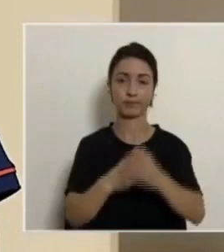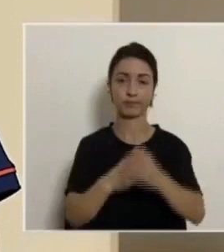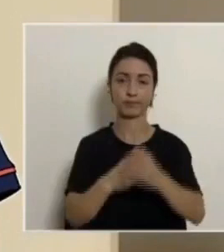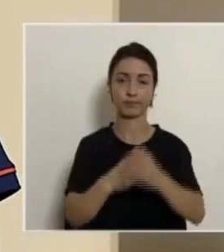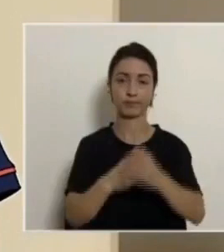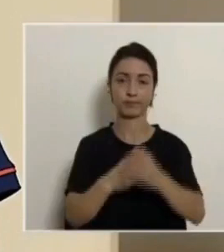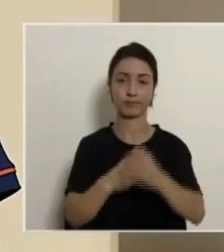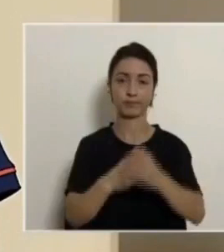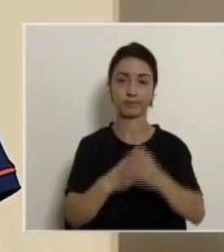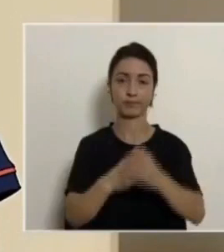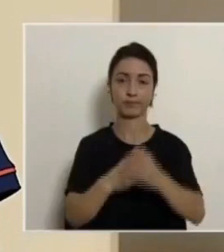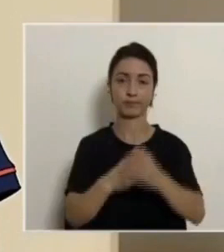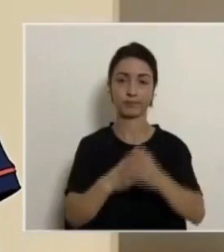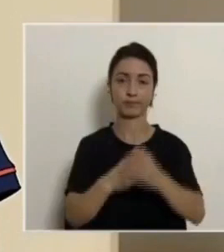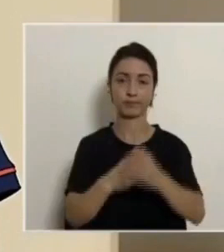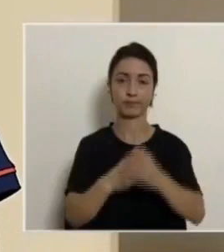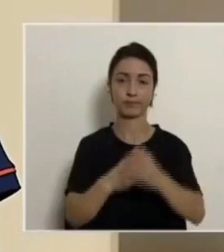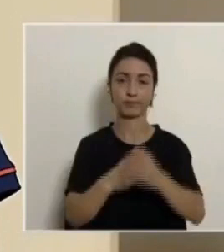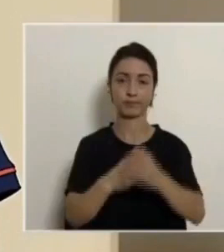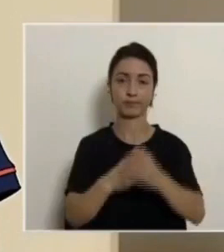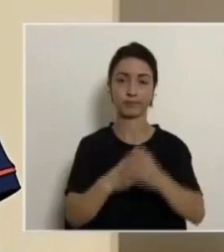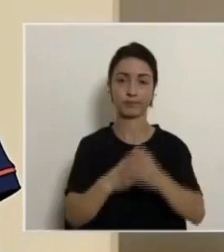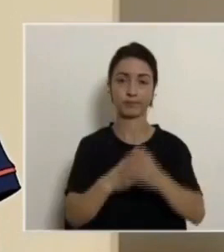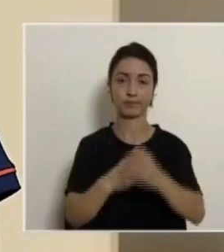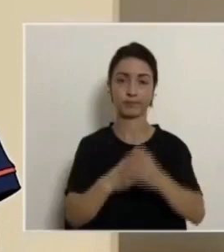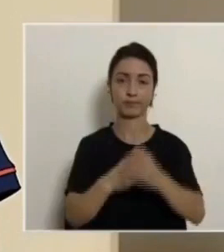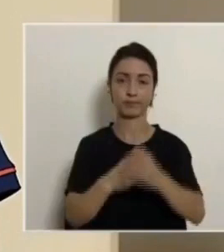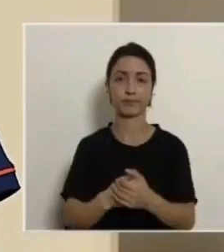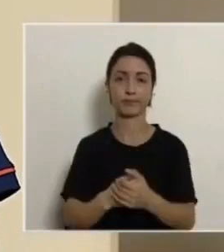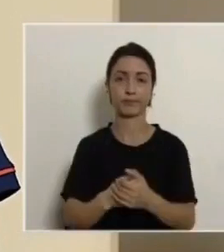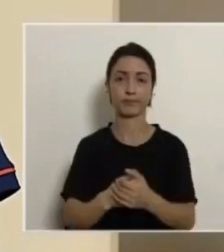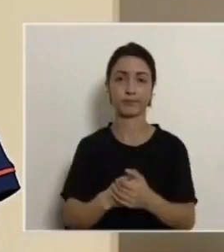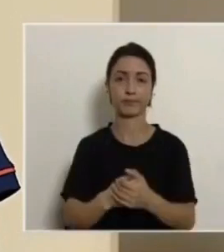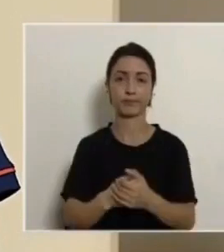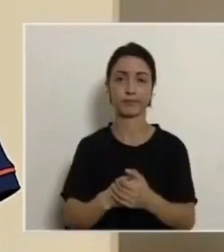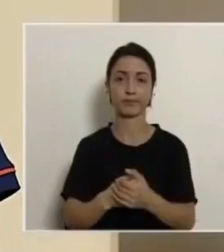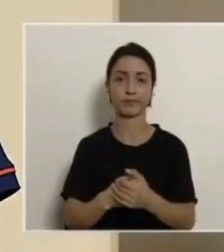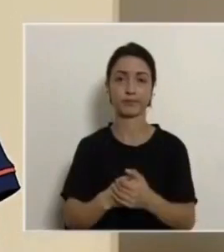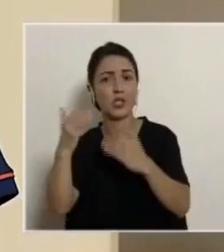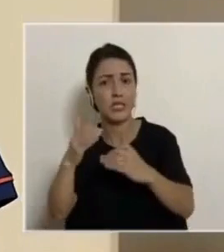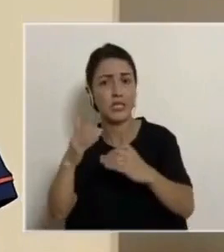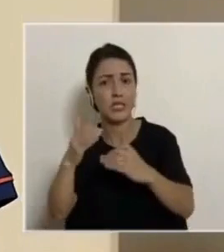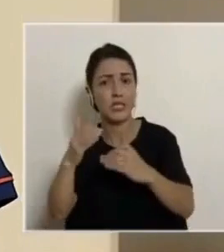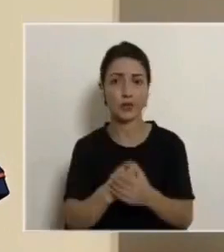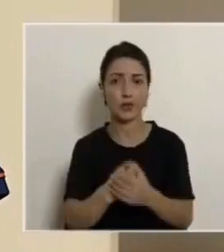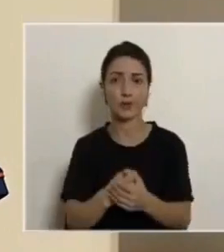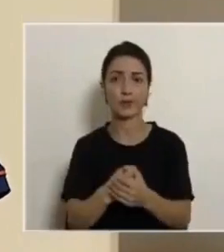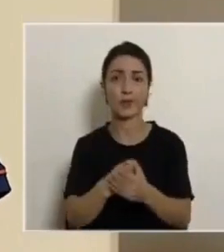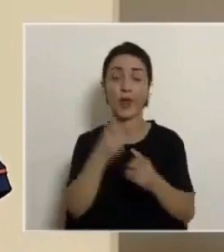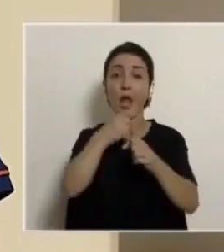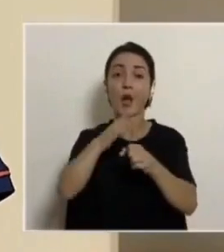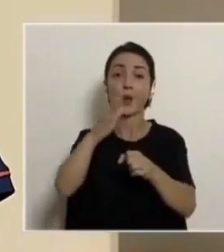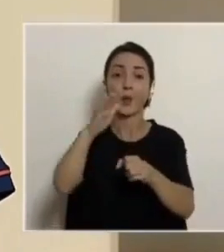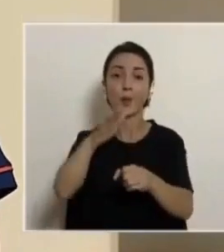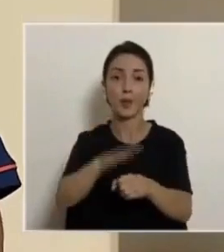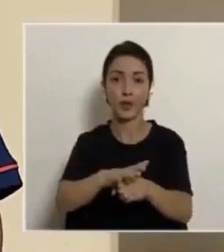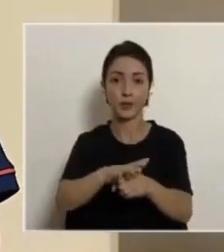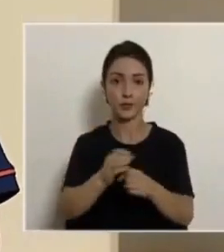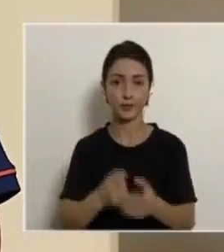de las restricciones el cumplimiento